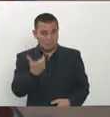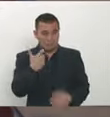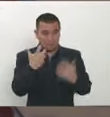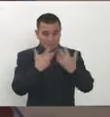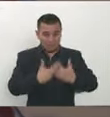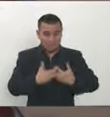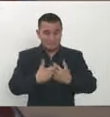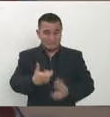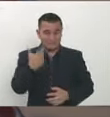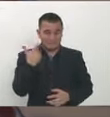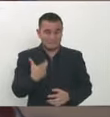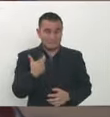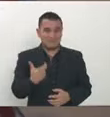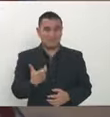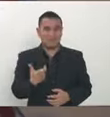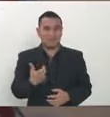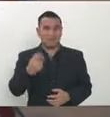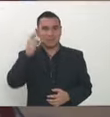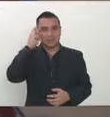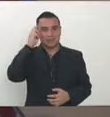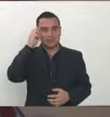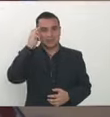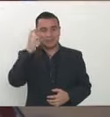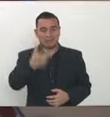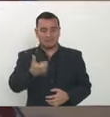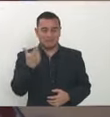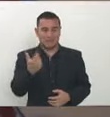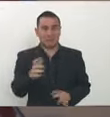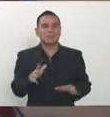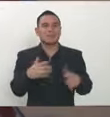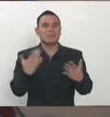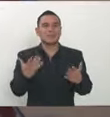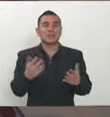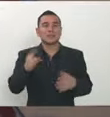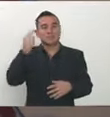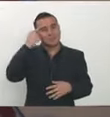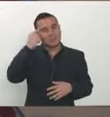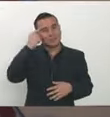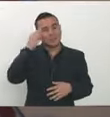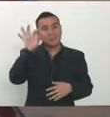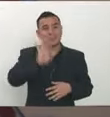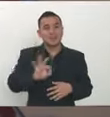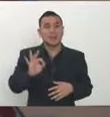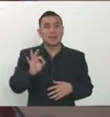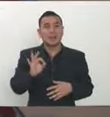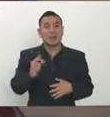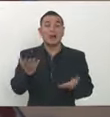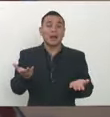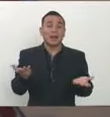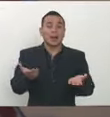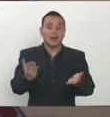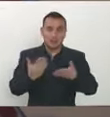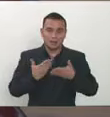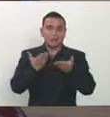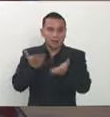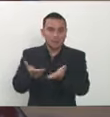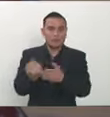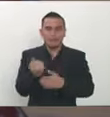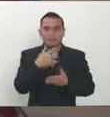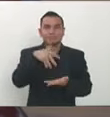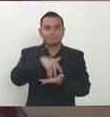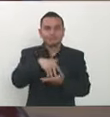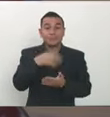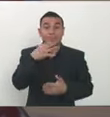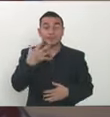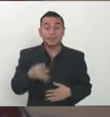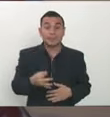vidas. Es decir, no va a vivir suficiente para acabárselo. Mejor piensen en vivir. Cuando usted necesita una cama para que lo atendamos,